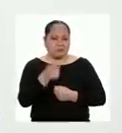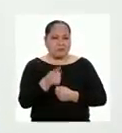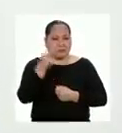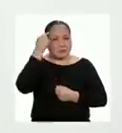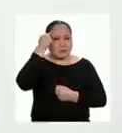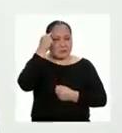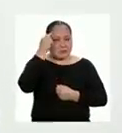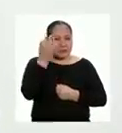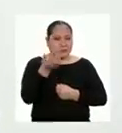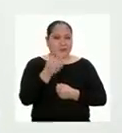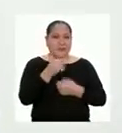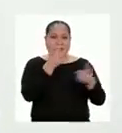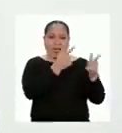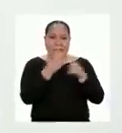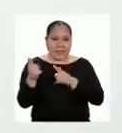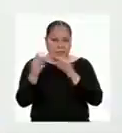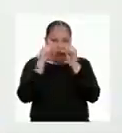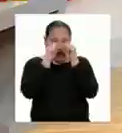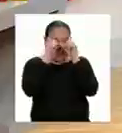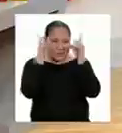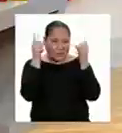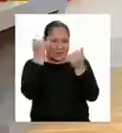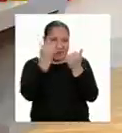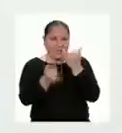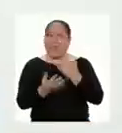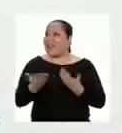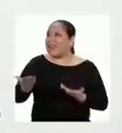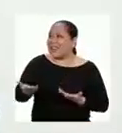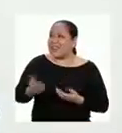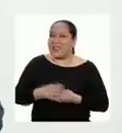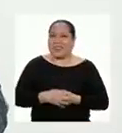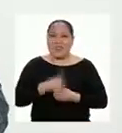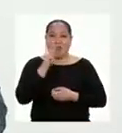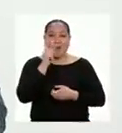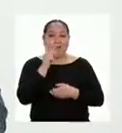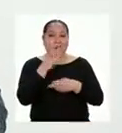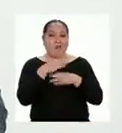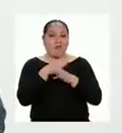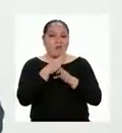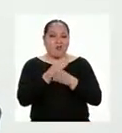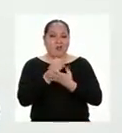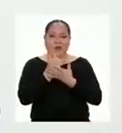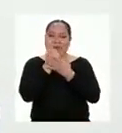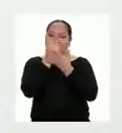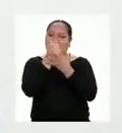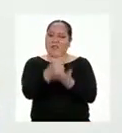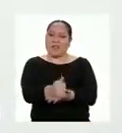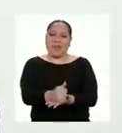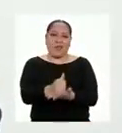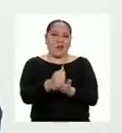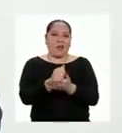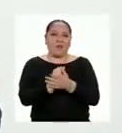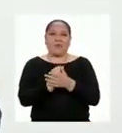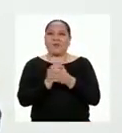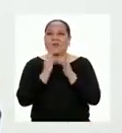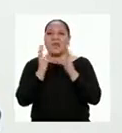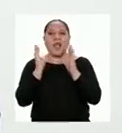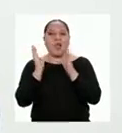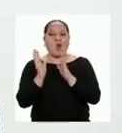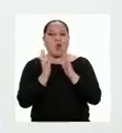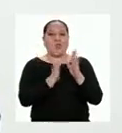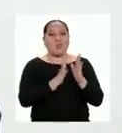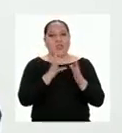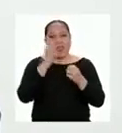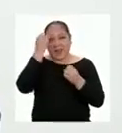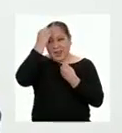en mente, ¿lista para la sorpresa final? ¿Qué es? Una herramienta muy útil para ordenar todas las ideas